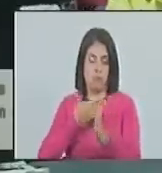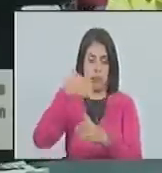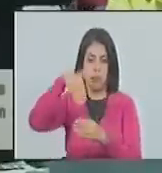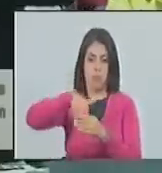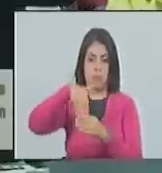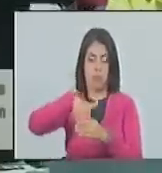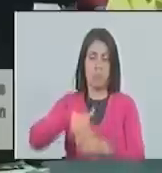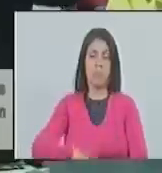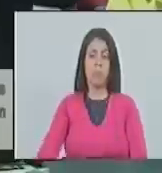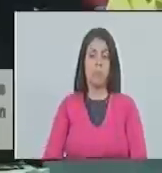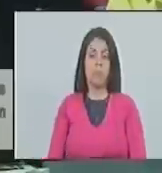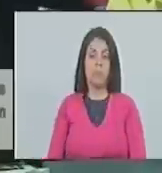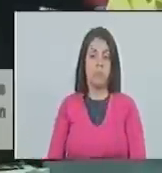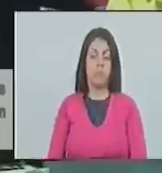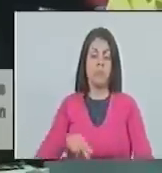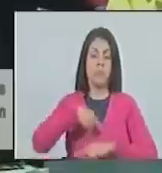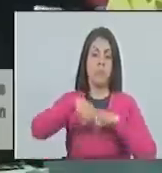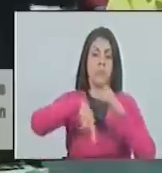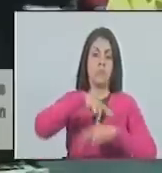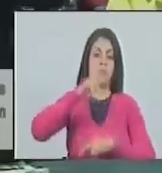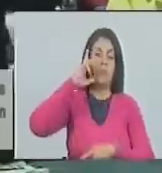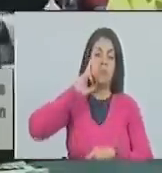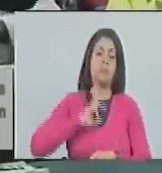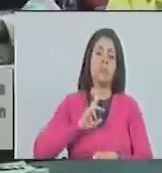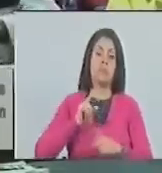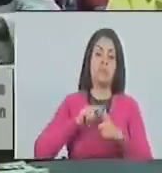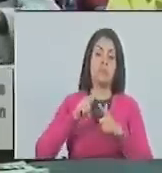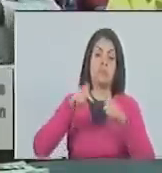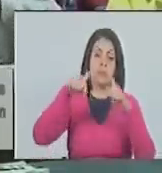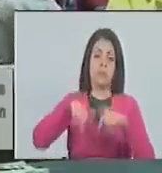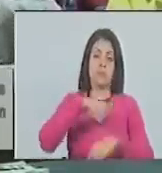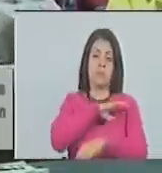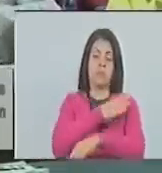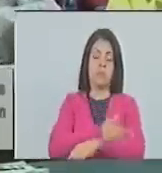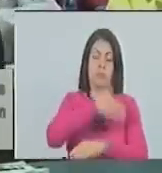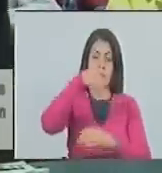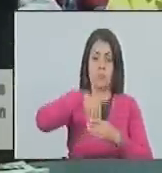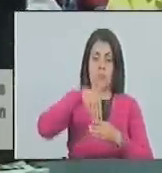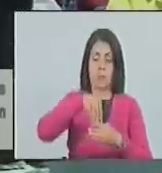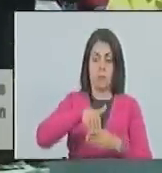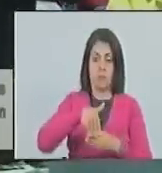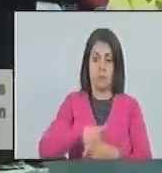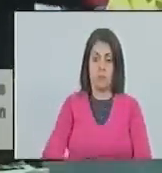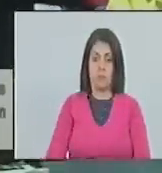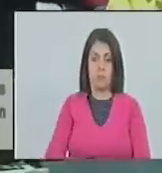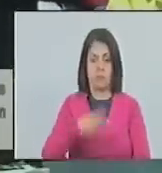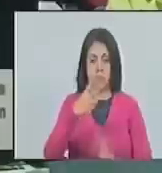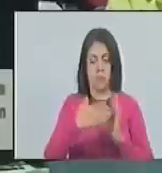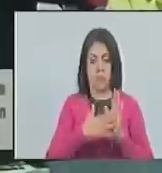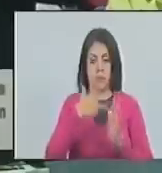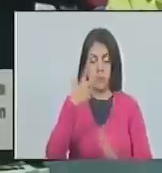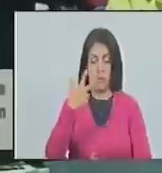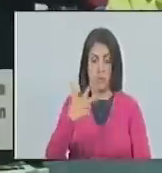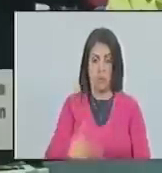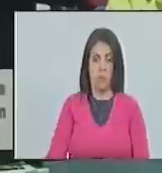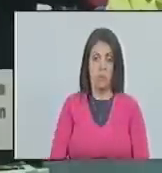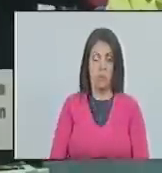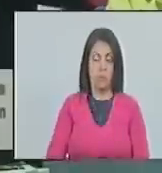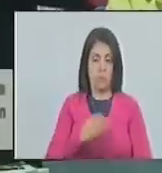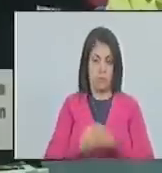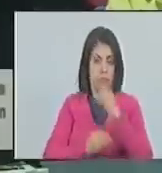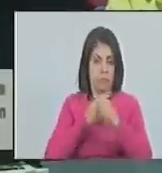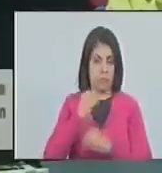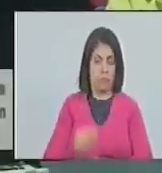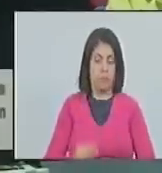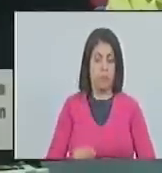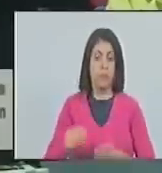sufragio. Y es la Revolución Bolivariana y este poder electoral que en el 2003 hace